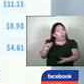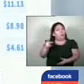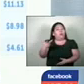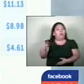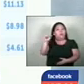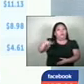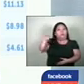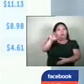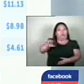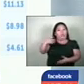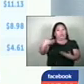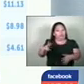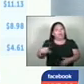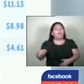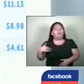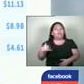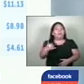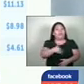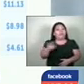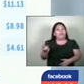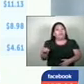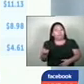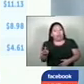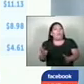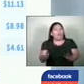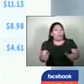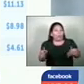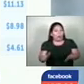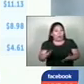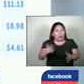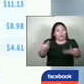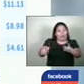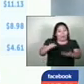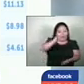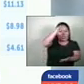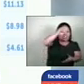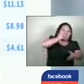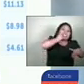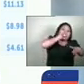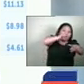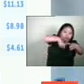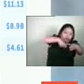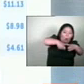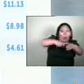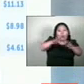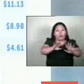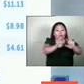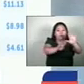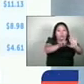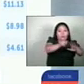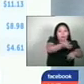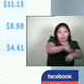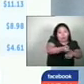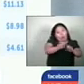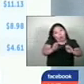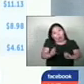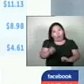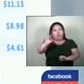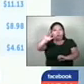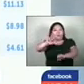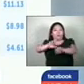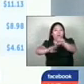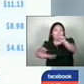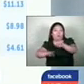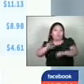Según informó el Ministerio de Economía, las bajas según el tamaño del cilindro van desde los 96 centavos hasta los 3 dólares